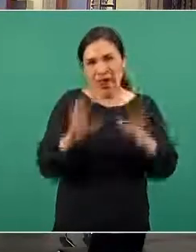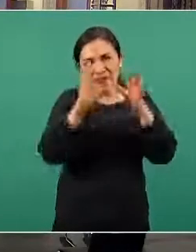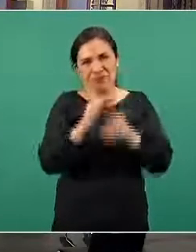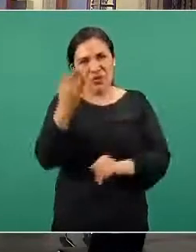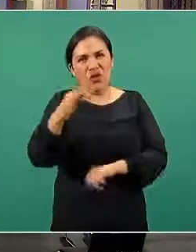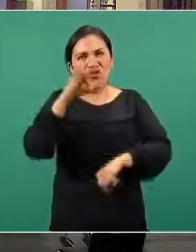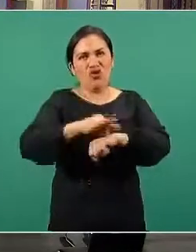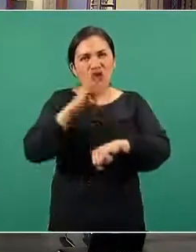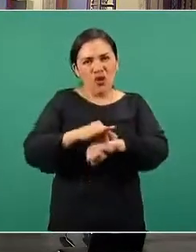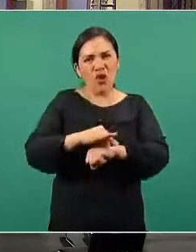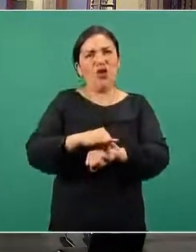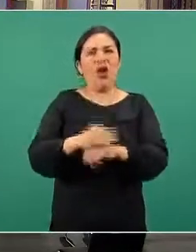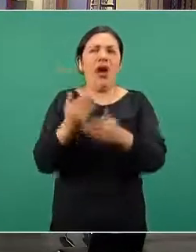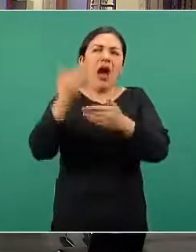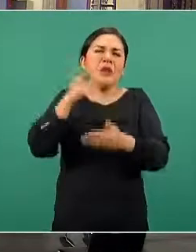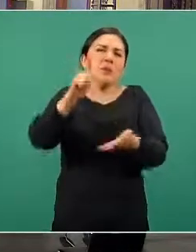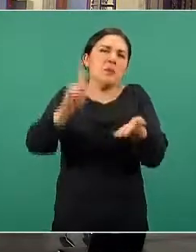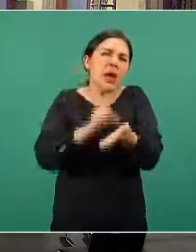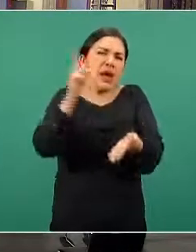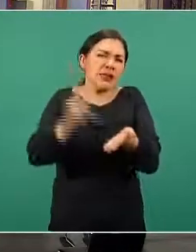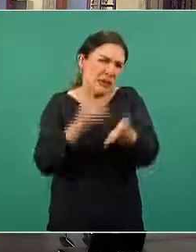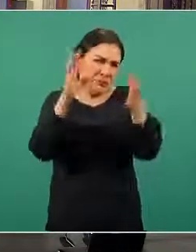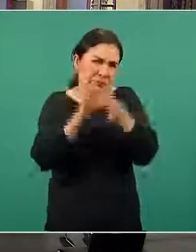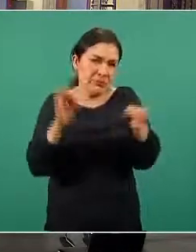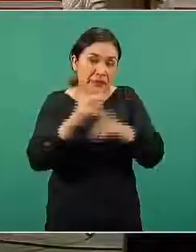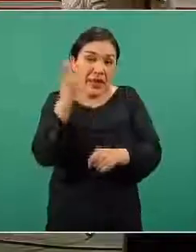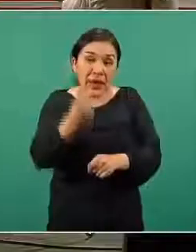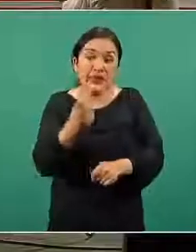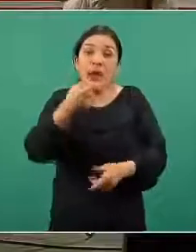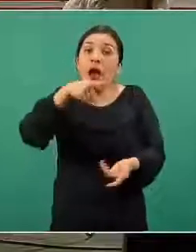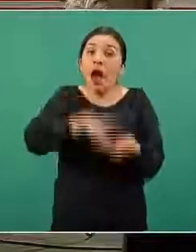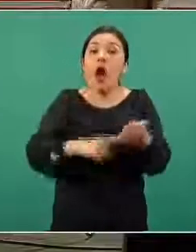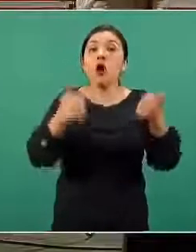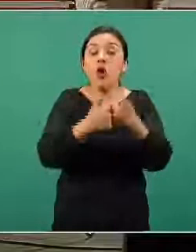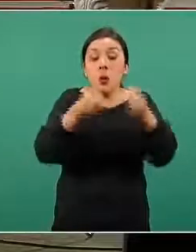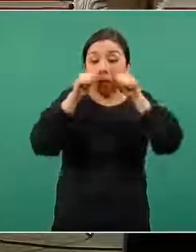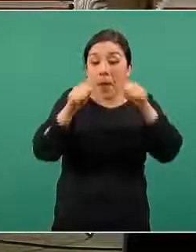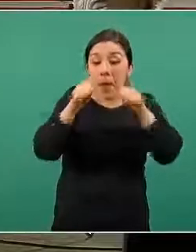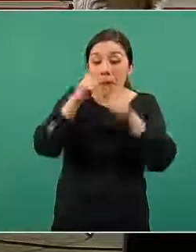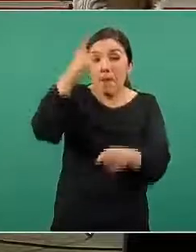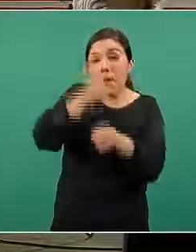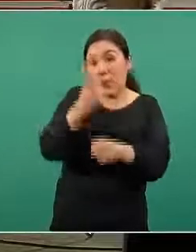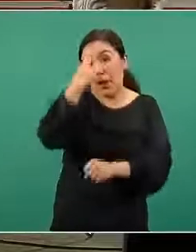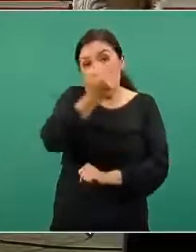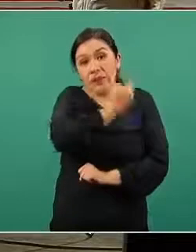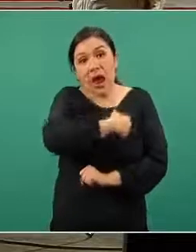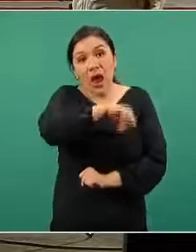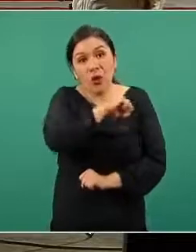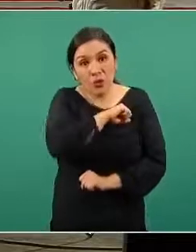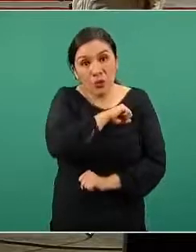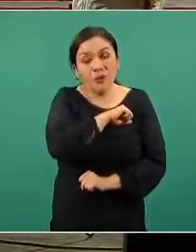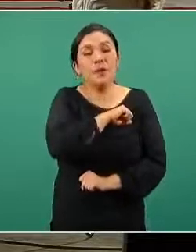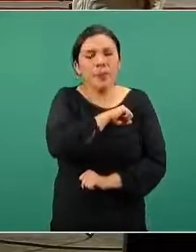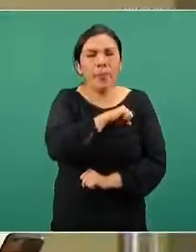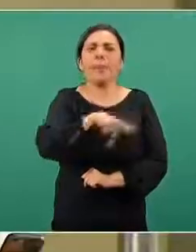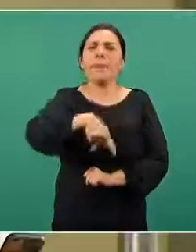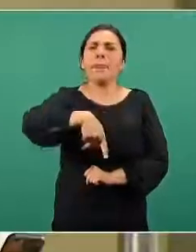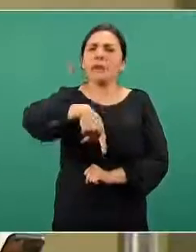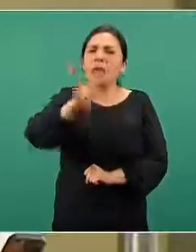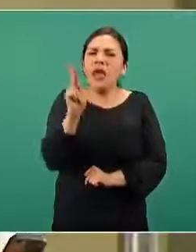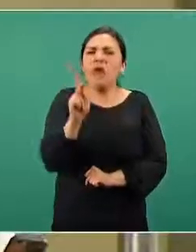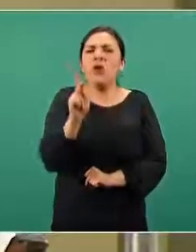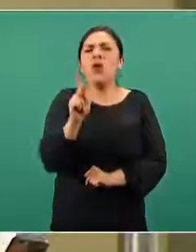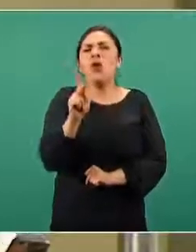doctor Alor, lo han dicho ustedes muchas veces, va a basarse en la atención primaria para la salud. Pero así